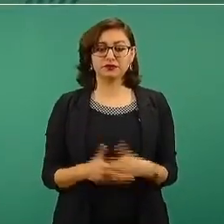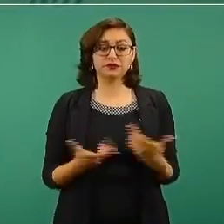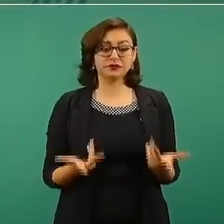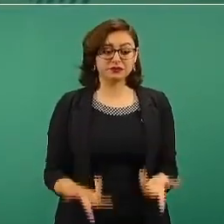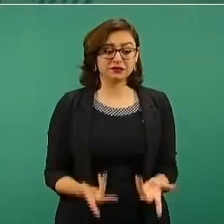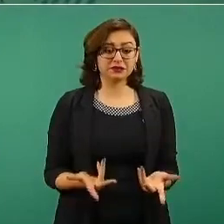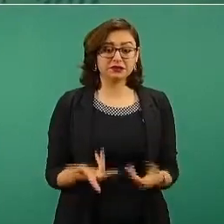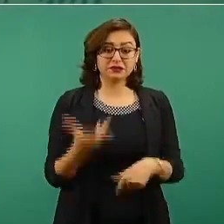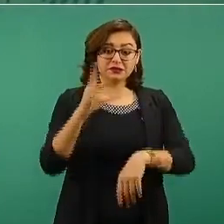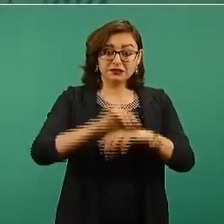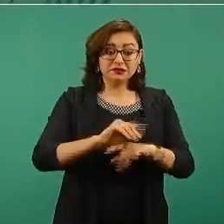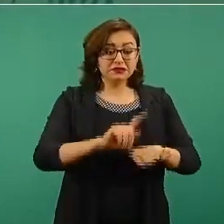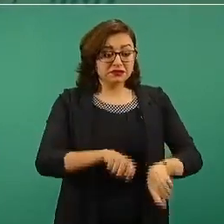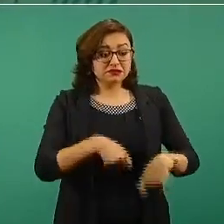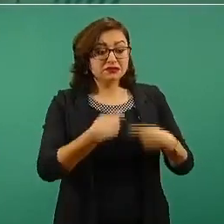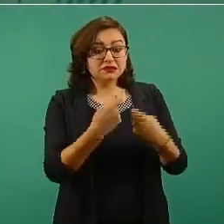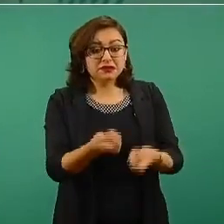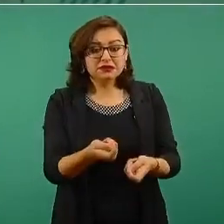años.